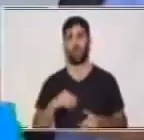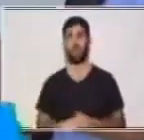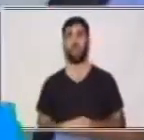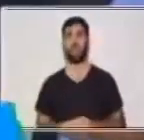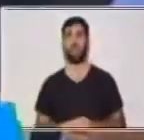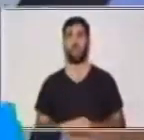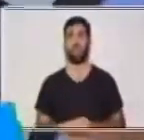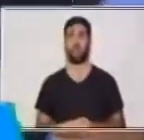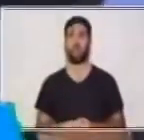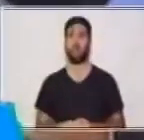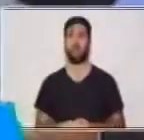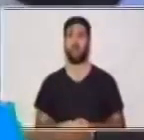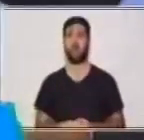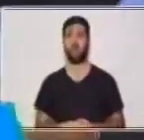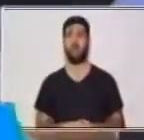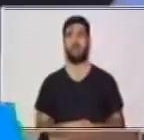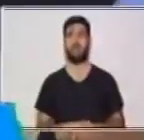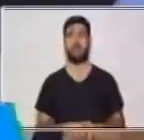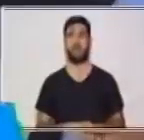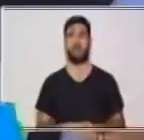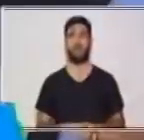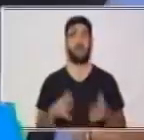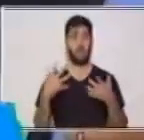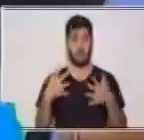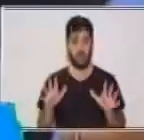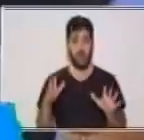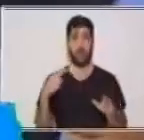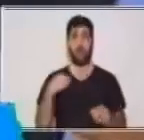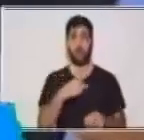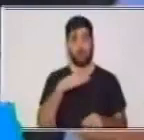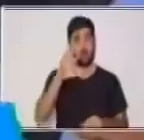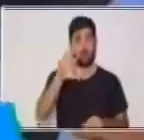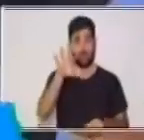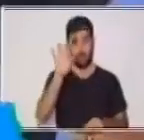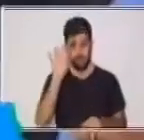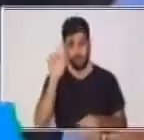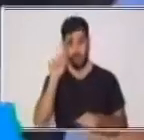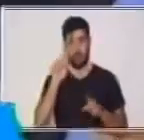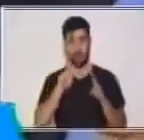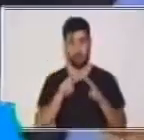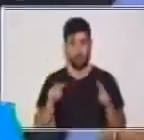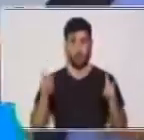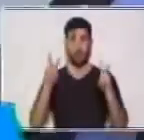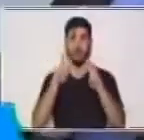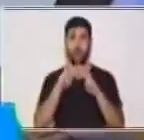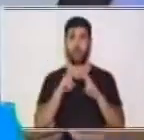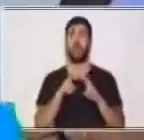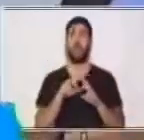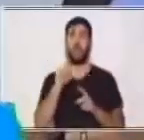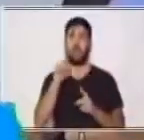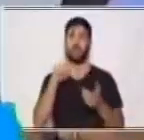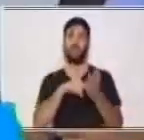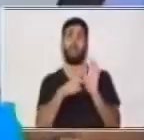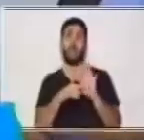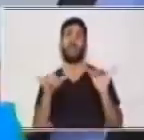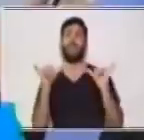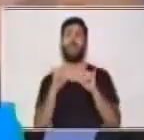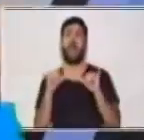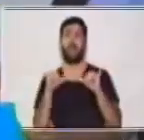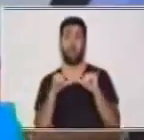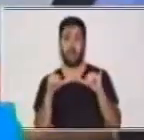rectangulares. Allí con este valor que encontramos en 3,4 y hacemos la línea, ya sabemos que ese va a ser el tamaño que va a